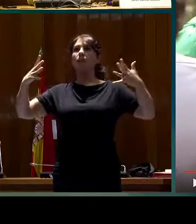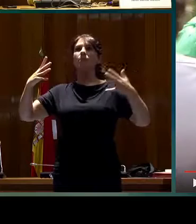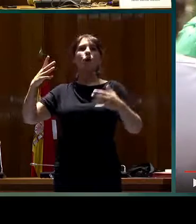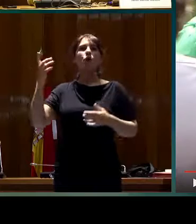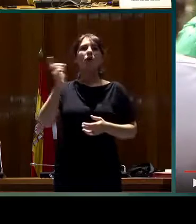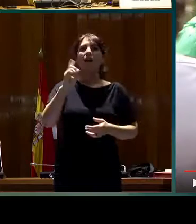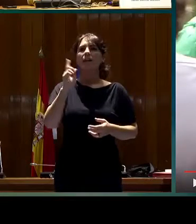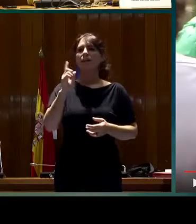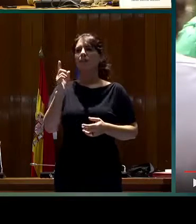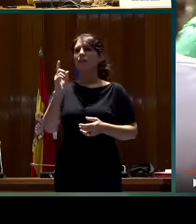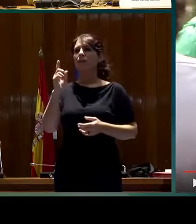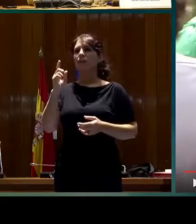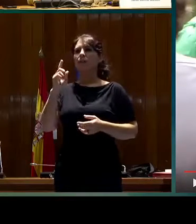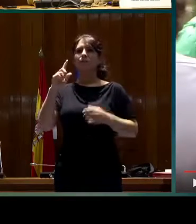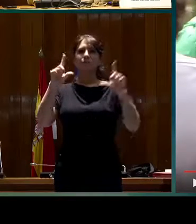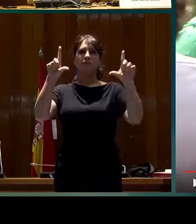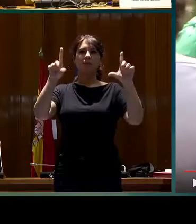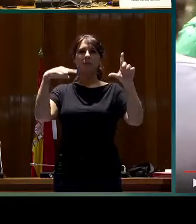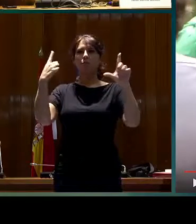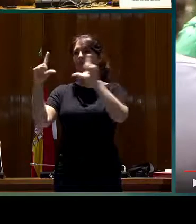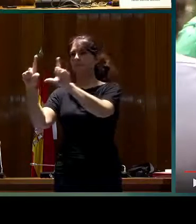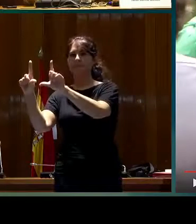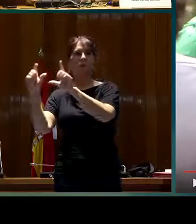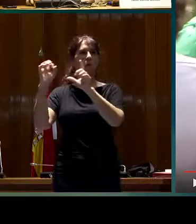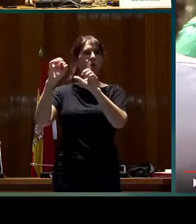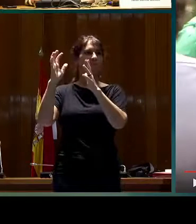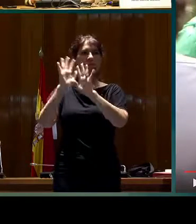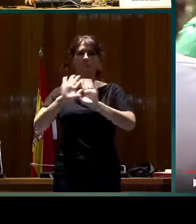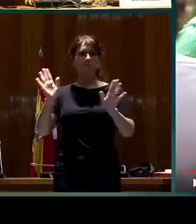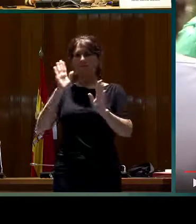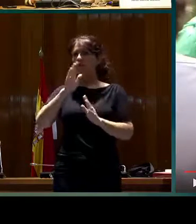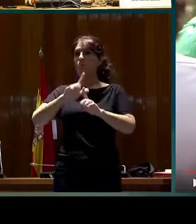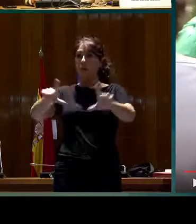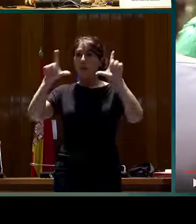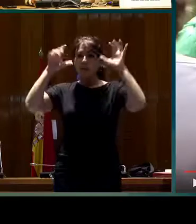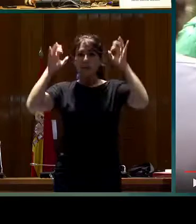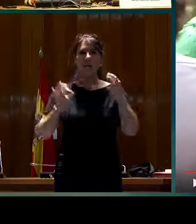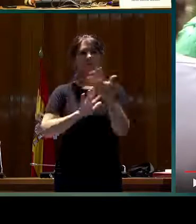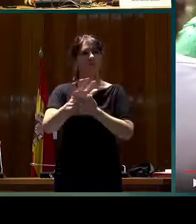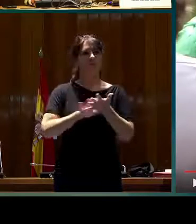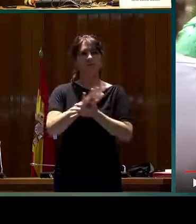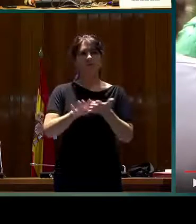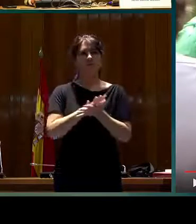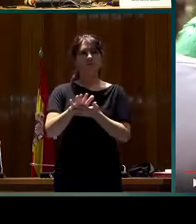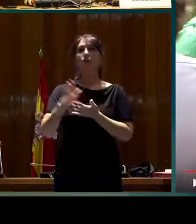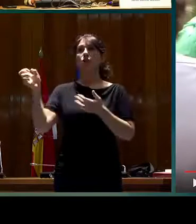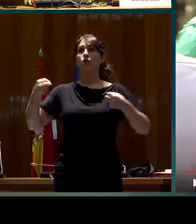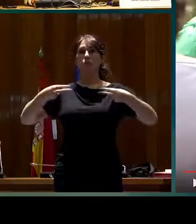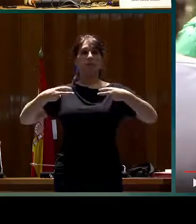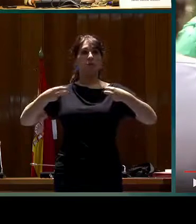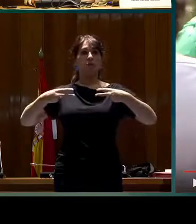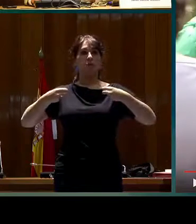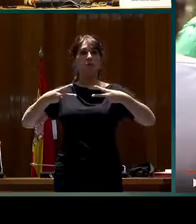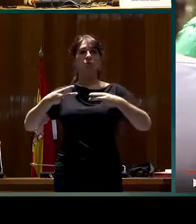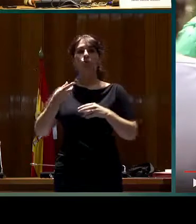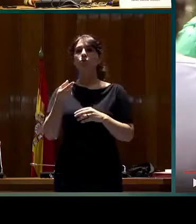con una figura recortada o con una ventana flotante, sino que todo el protagonismo está en la lengua de signos. Y los subtítulos se reservan